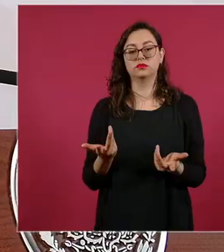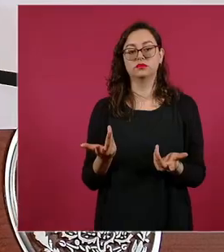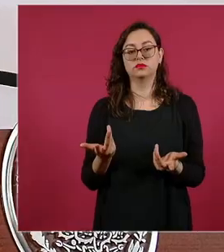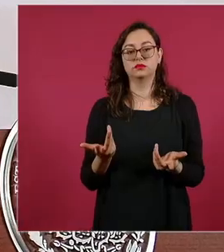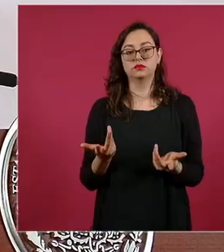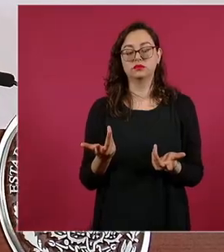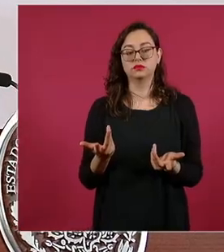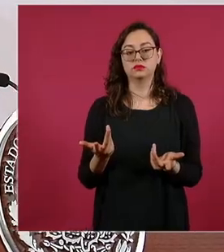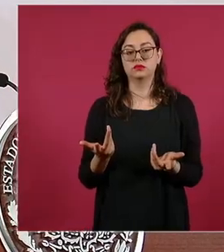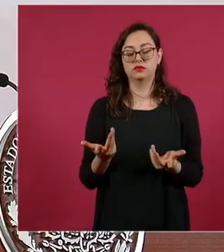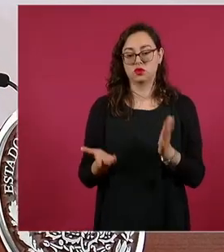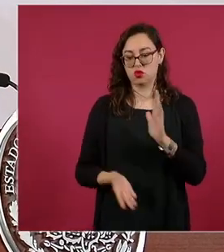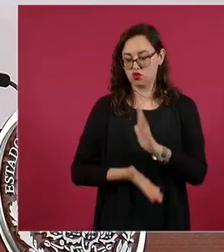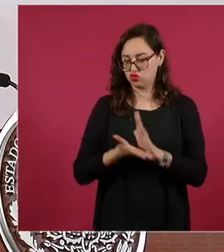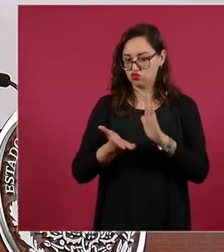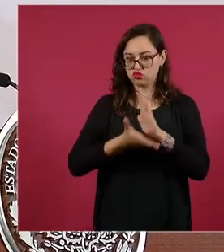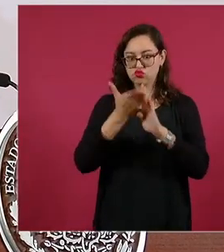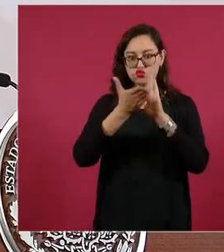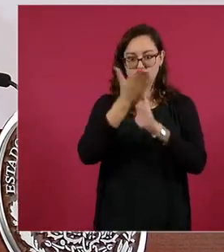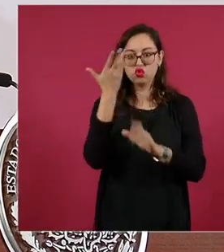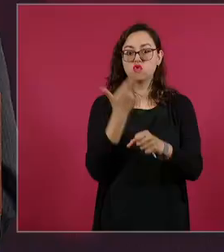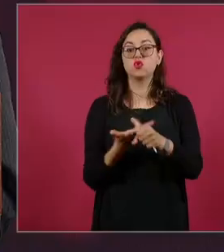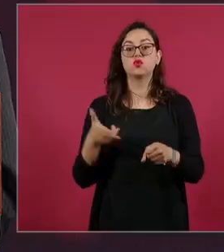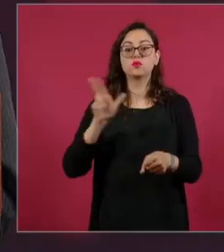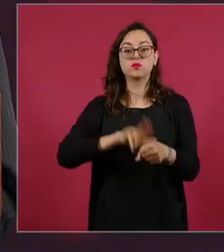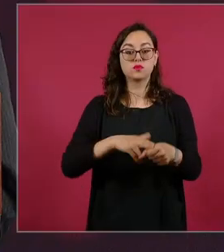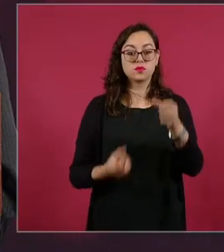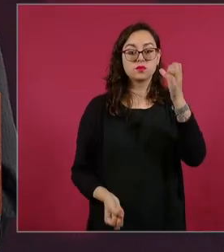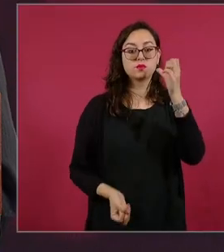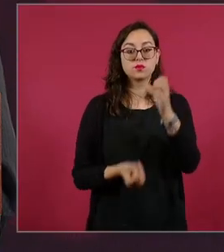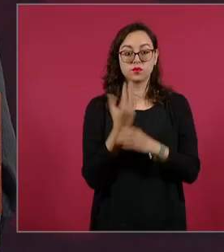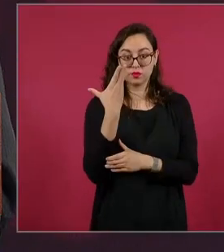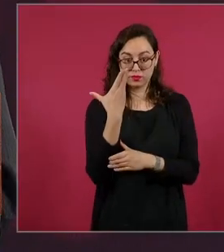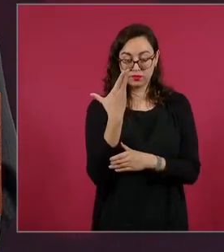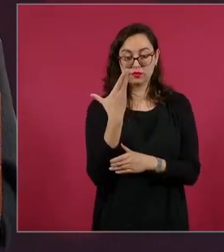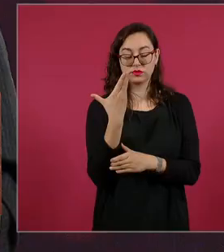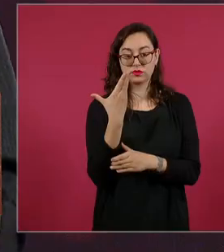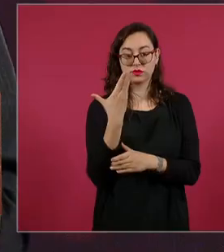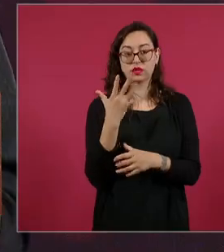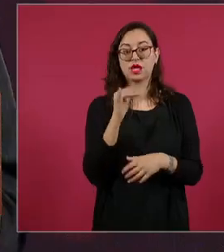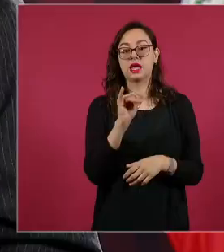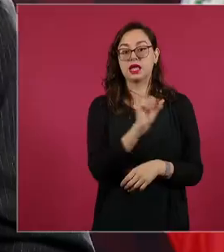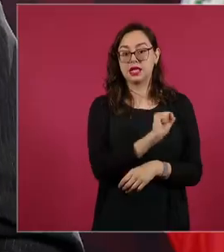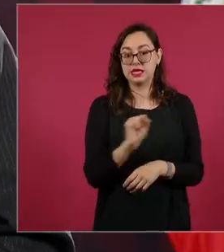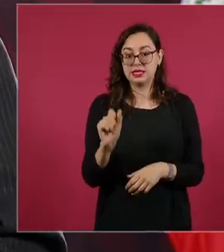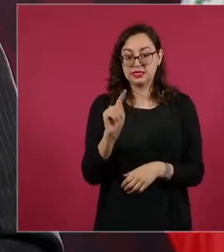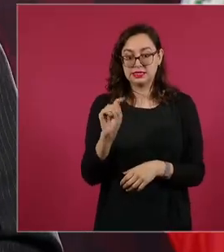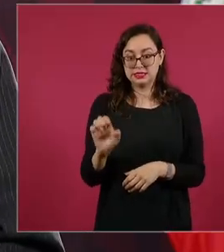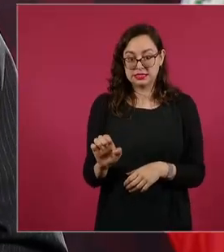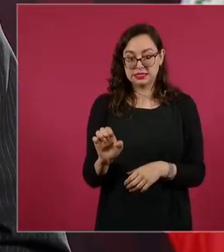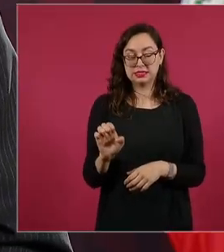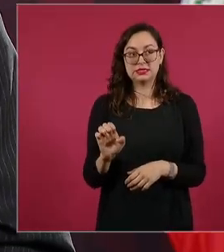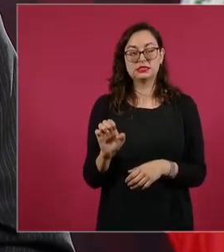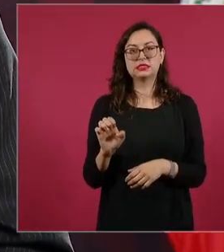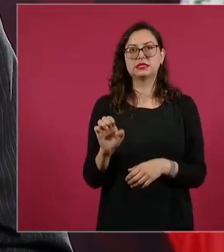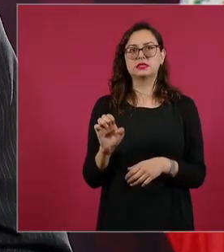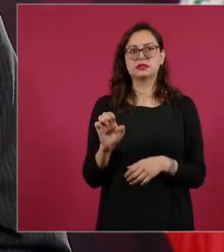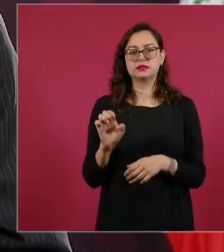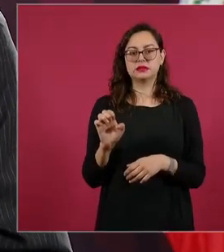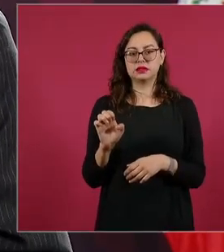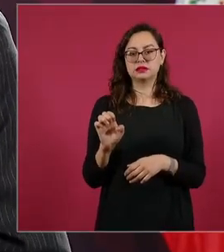construcciones de nuevos hospitales nada más el Issste va a tener para